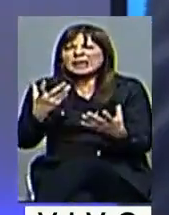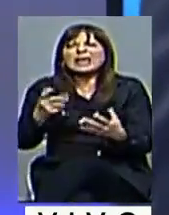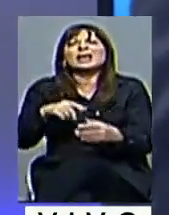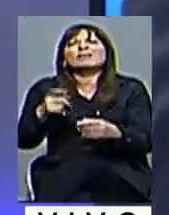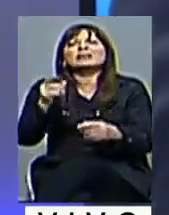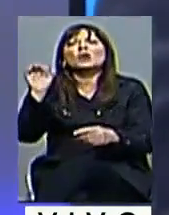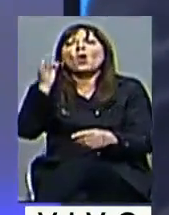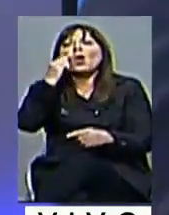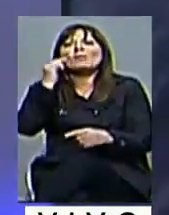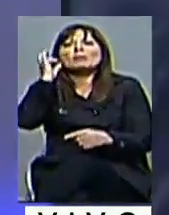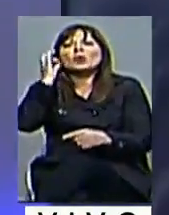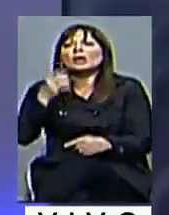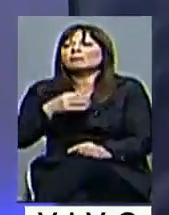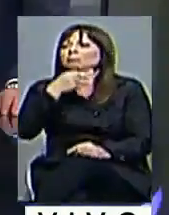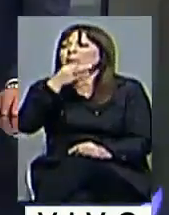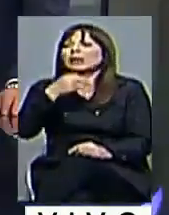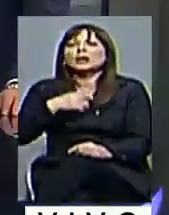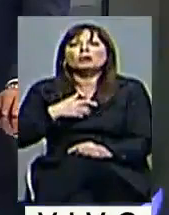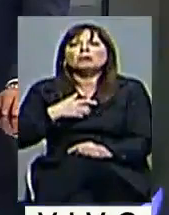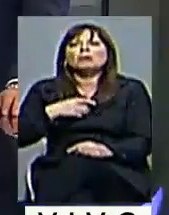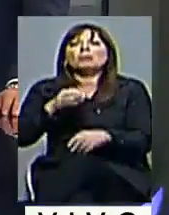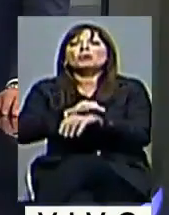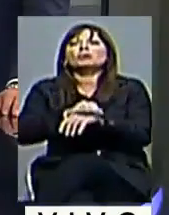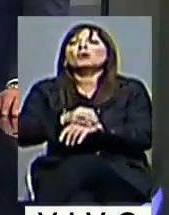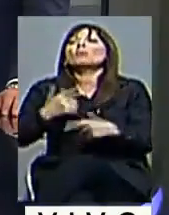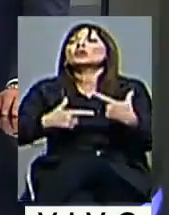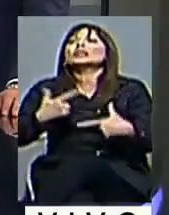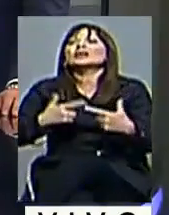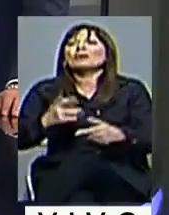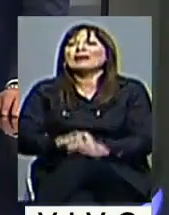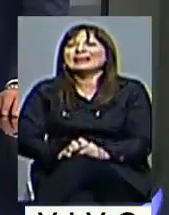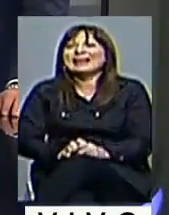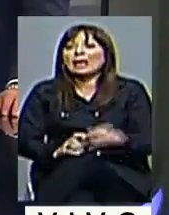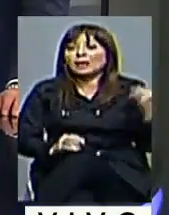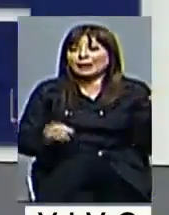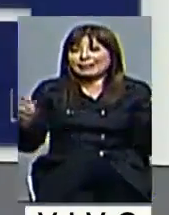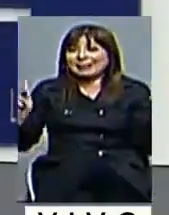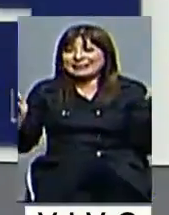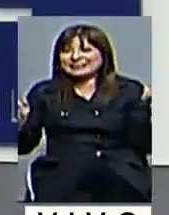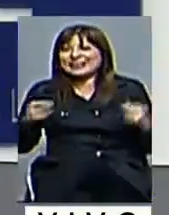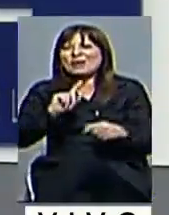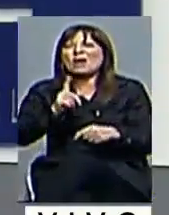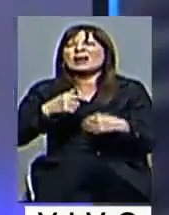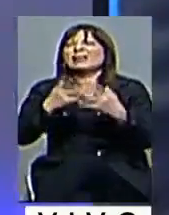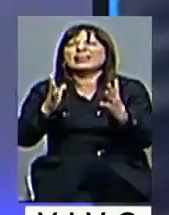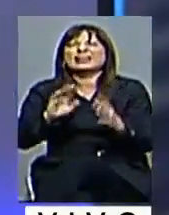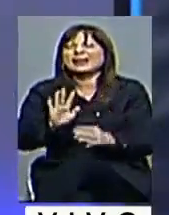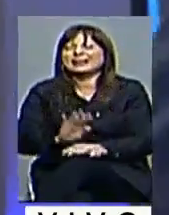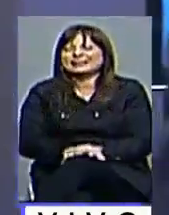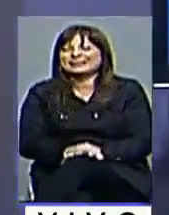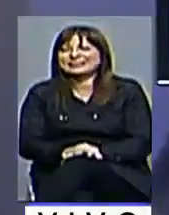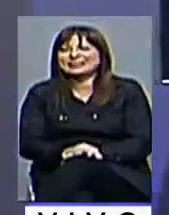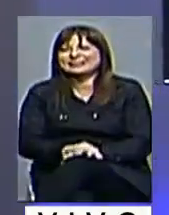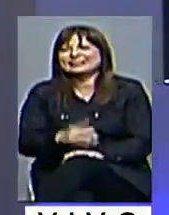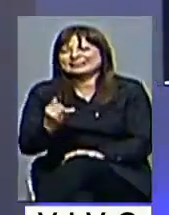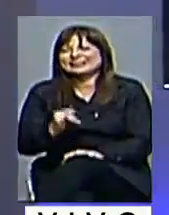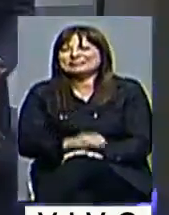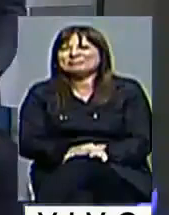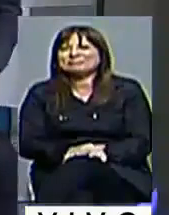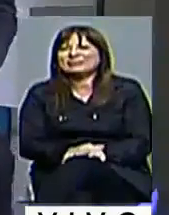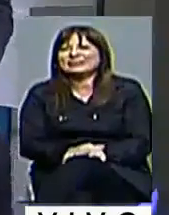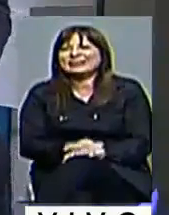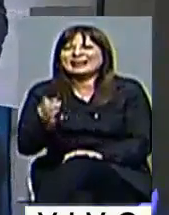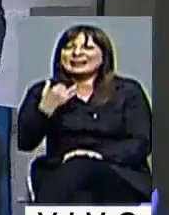Me dijo. Yo me refería al sexo. ¿Qué pasa si va a ser de izquierda o de derecha? Claro. No, va a ser libertad. Exactamente.